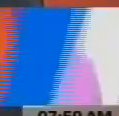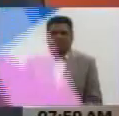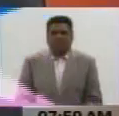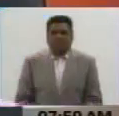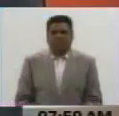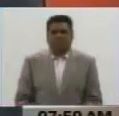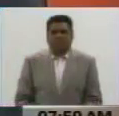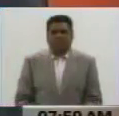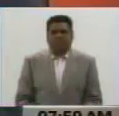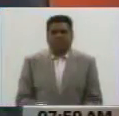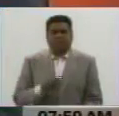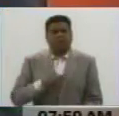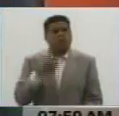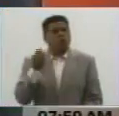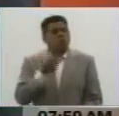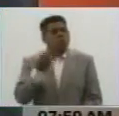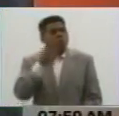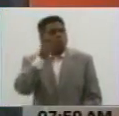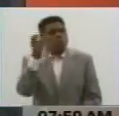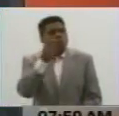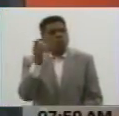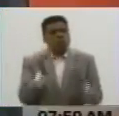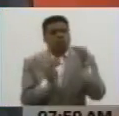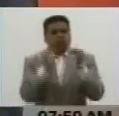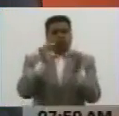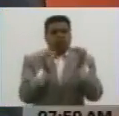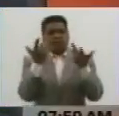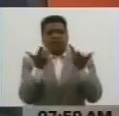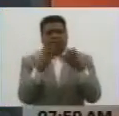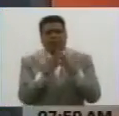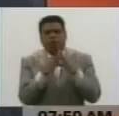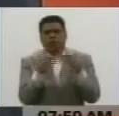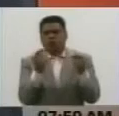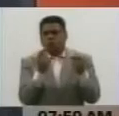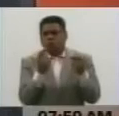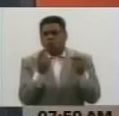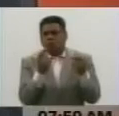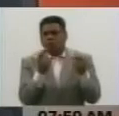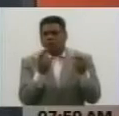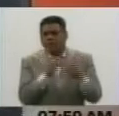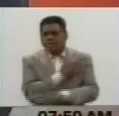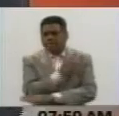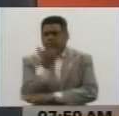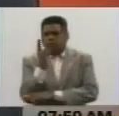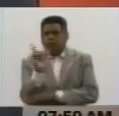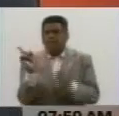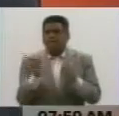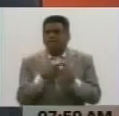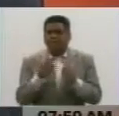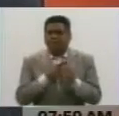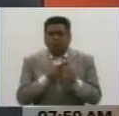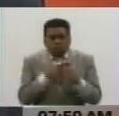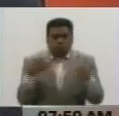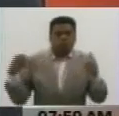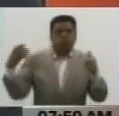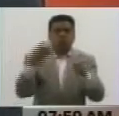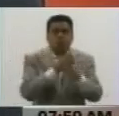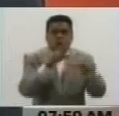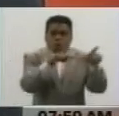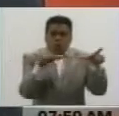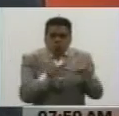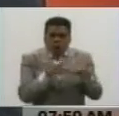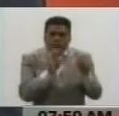determinar la importancia, el grado, la riqueza de una reserva de recursos en un lugar específico y ver